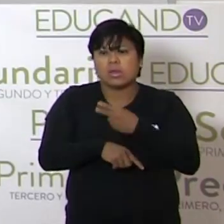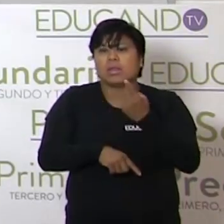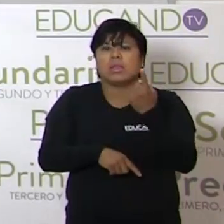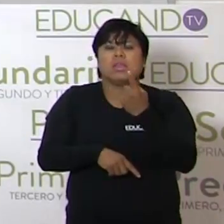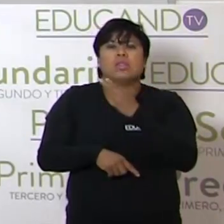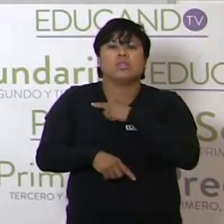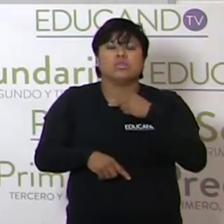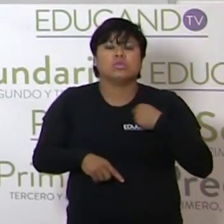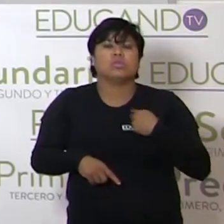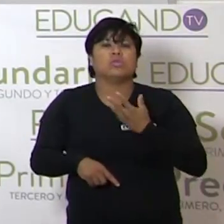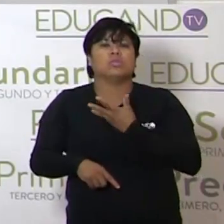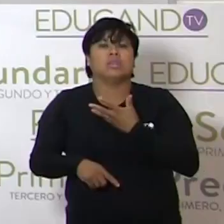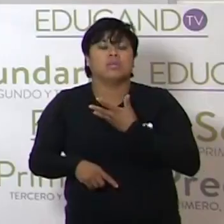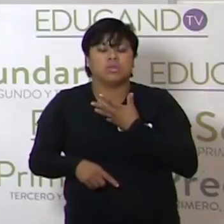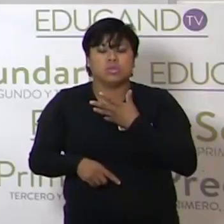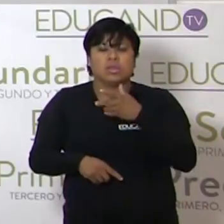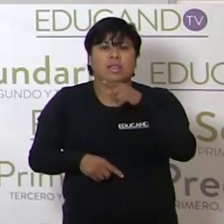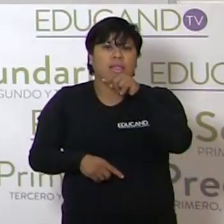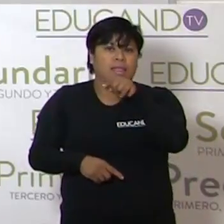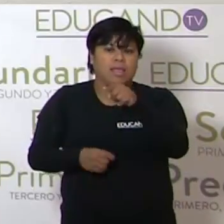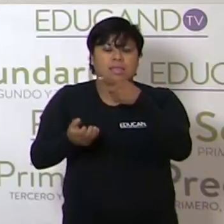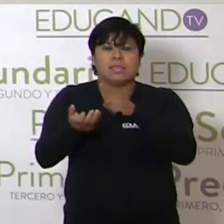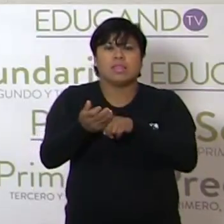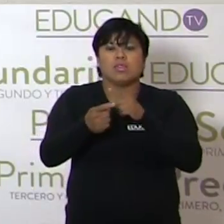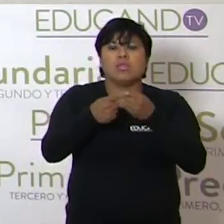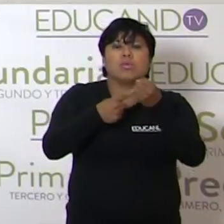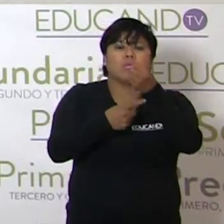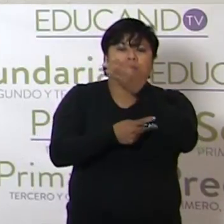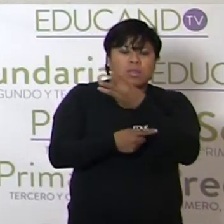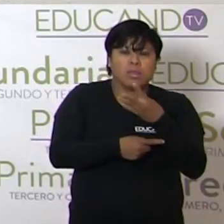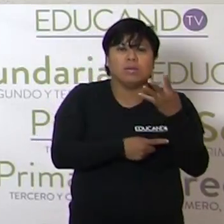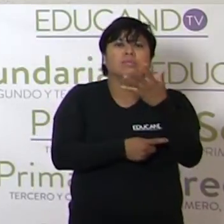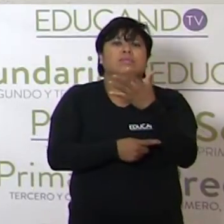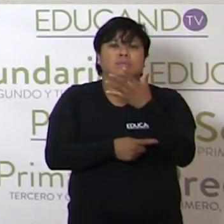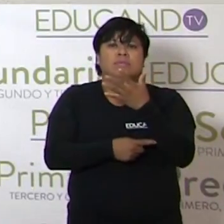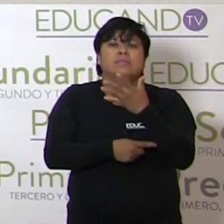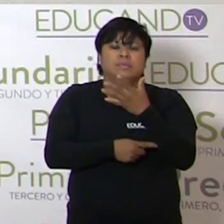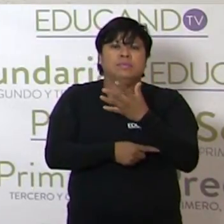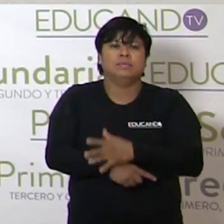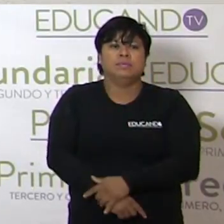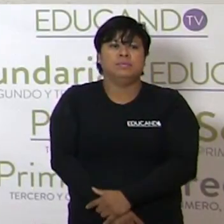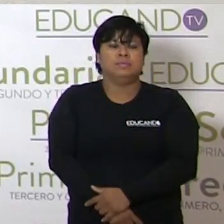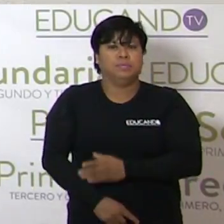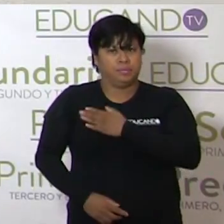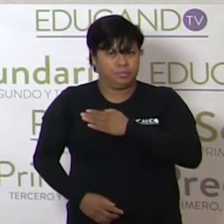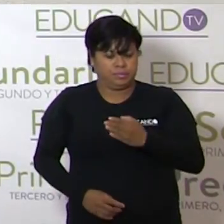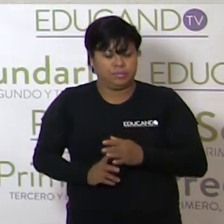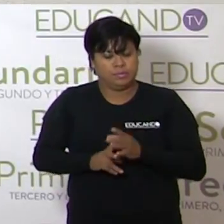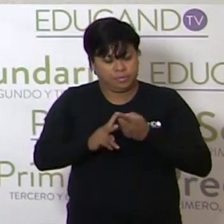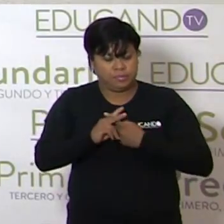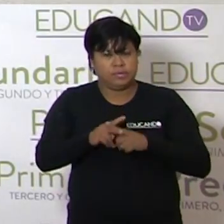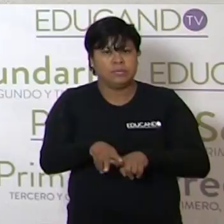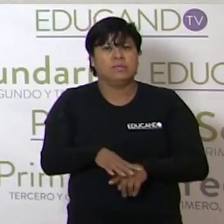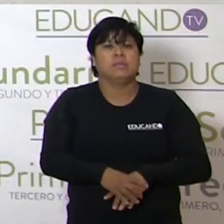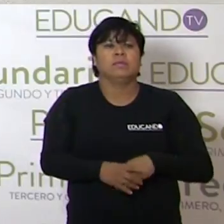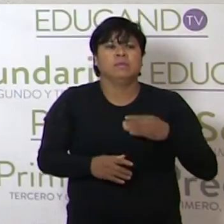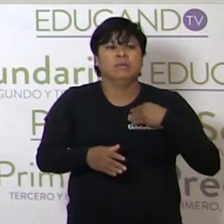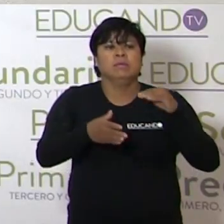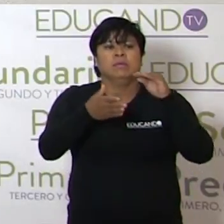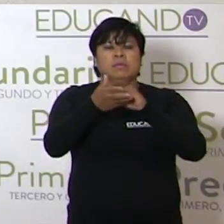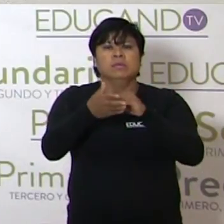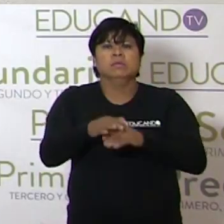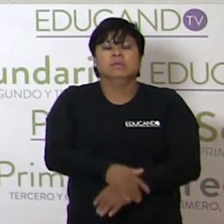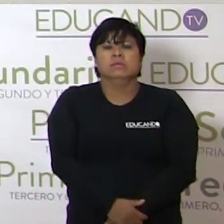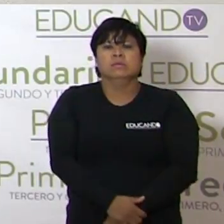tenemos o la misma cantidad de elementos que tenemos acá. Bueno, vamos a hacerlo primero. Voy a poner aquí